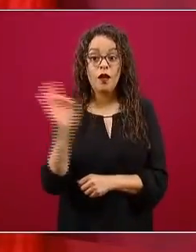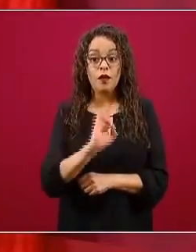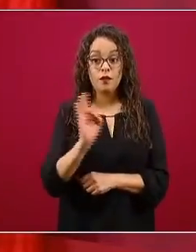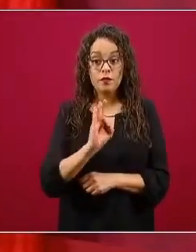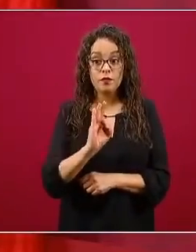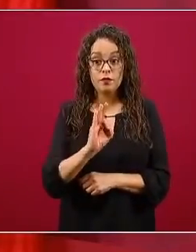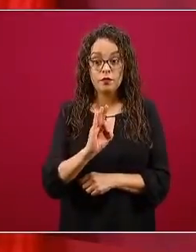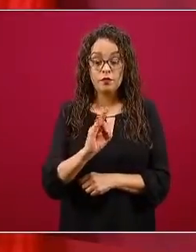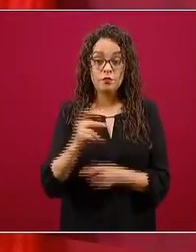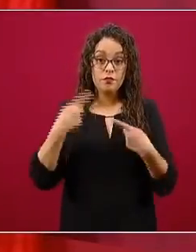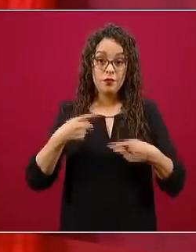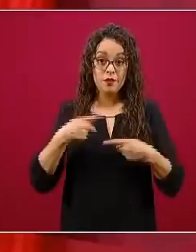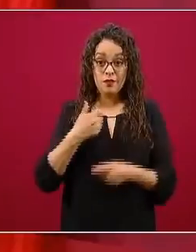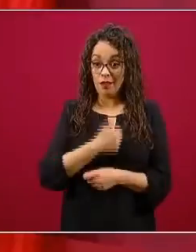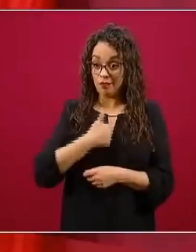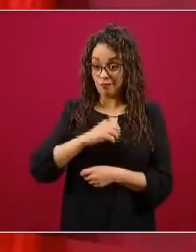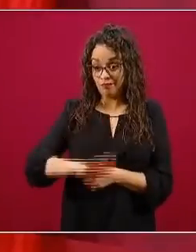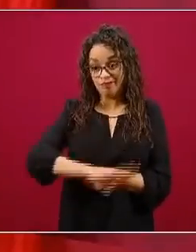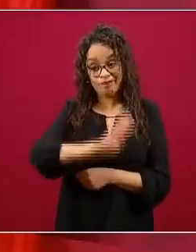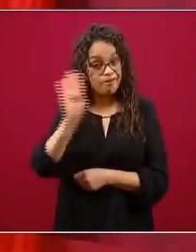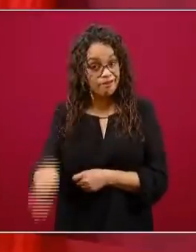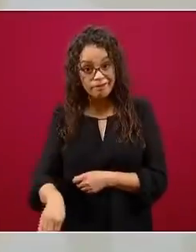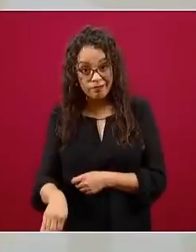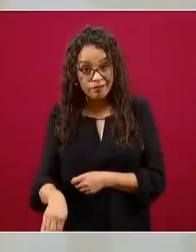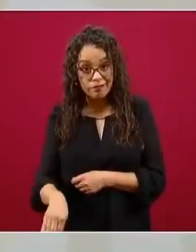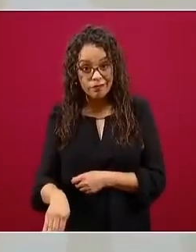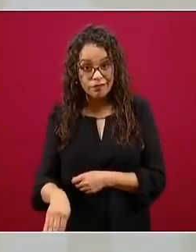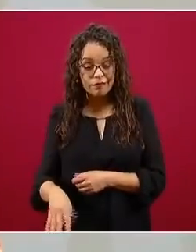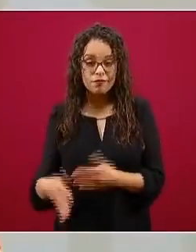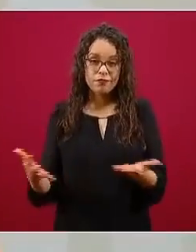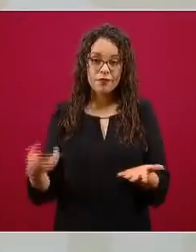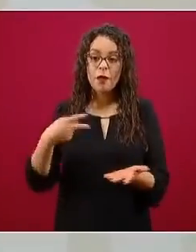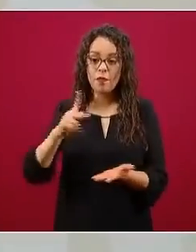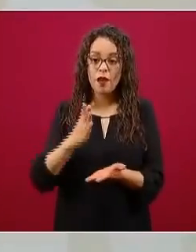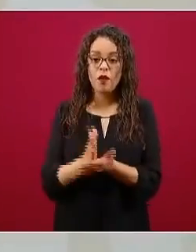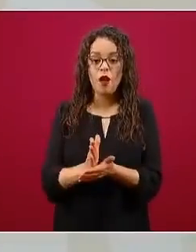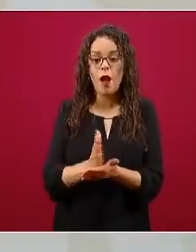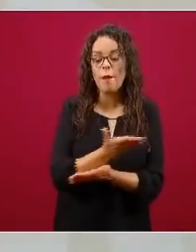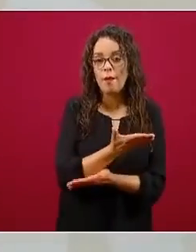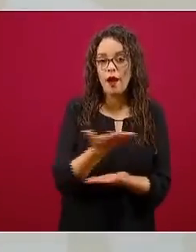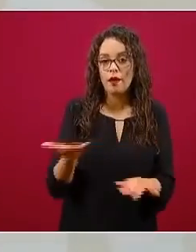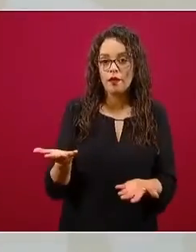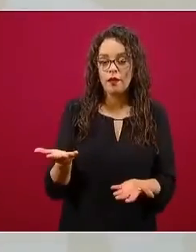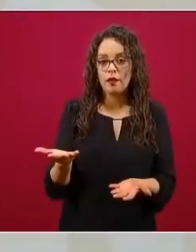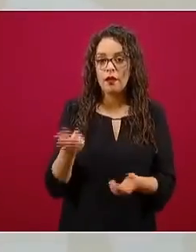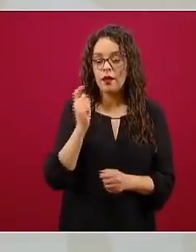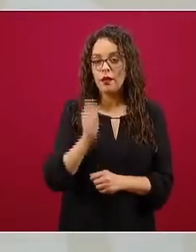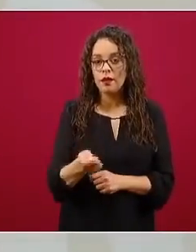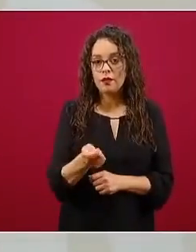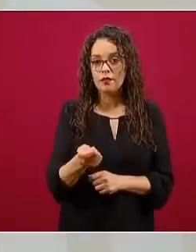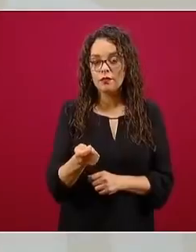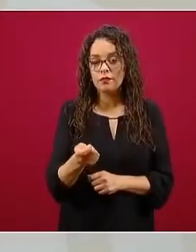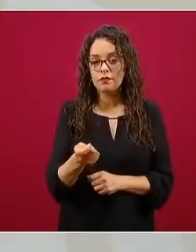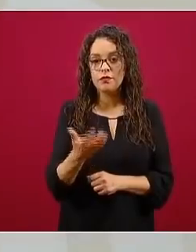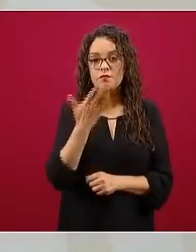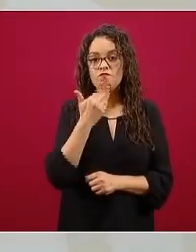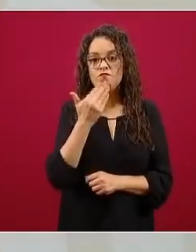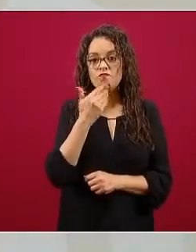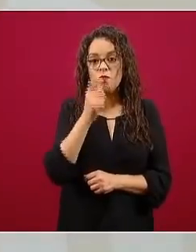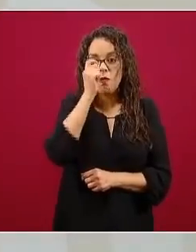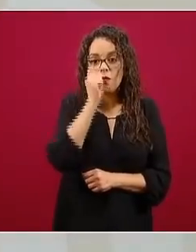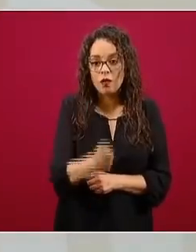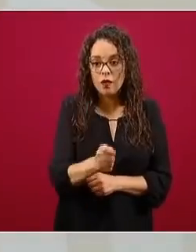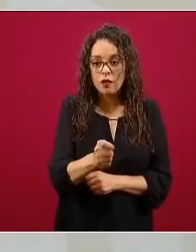desafortunadamente pierden la vida, en sí mismo es desafortunado, pero además desafortunadamente no se logra tener un espécimen útil para el